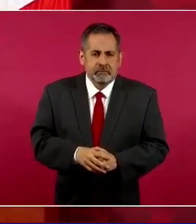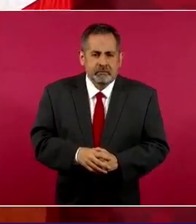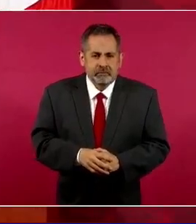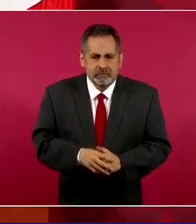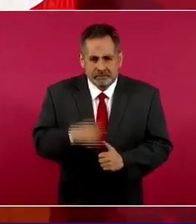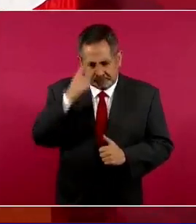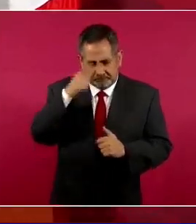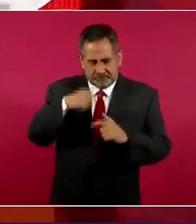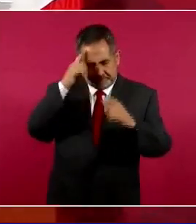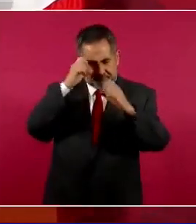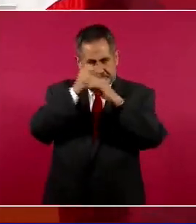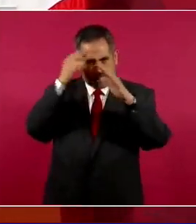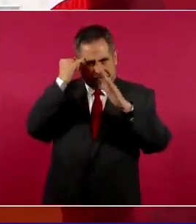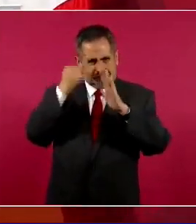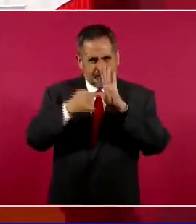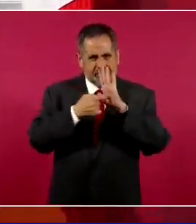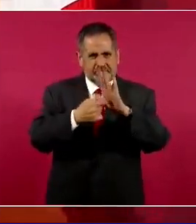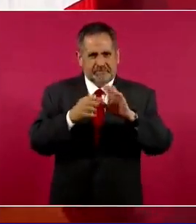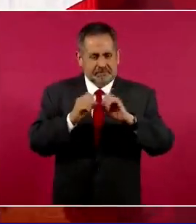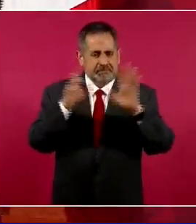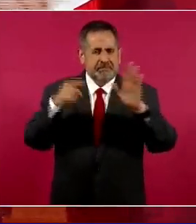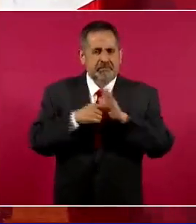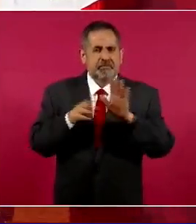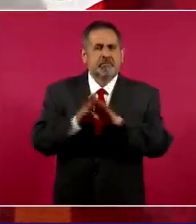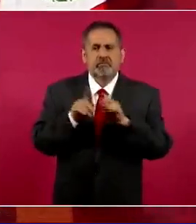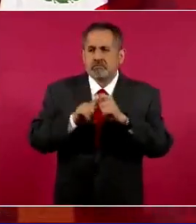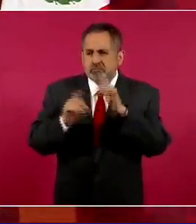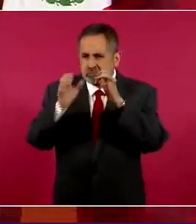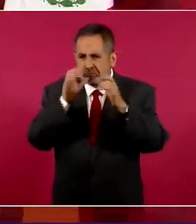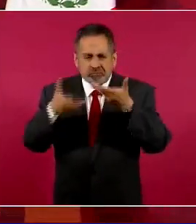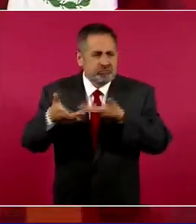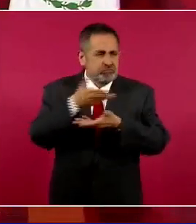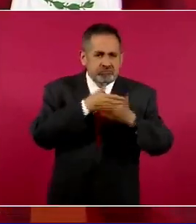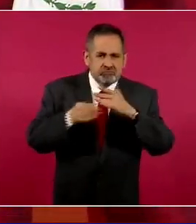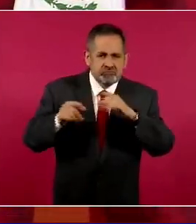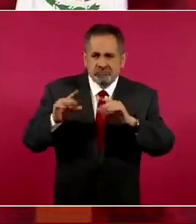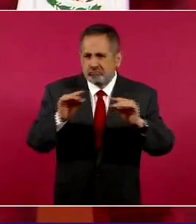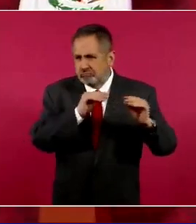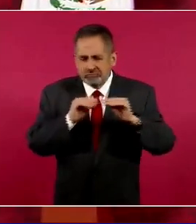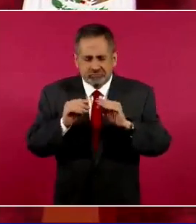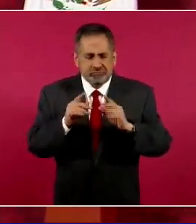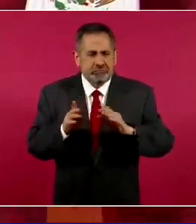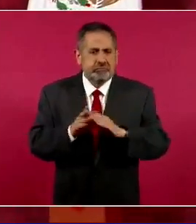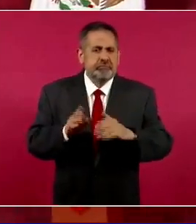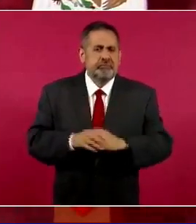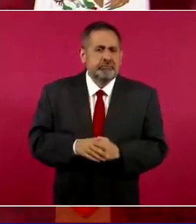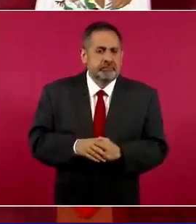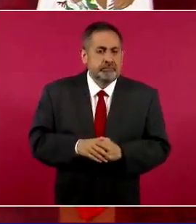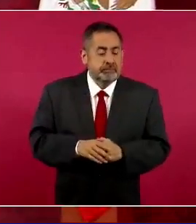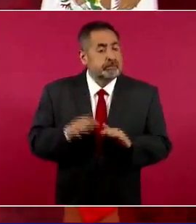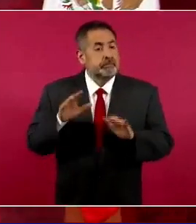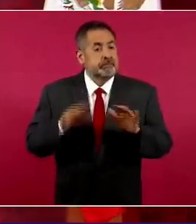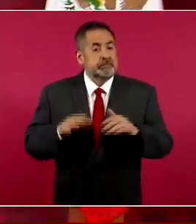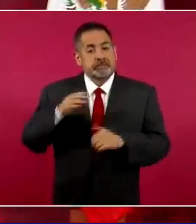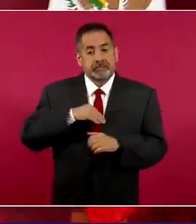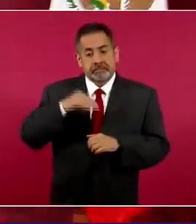para que tengamos una idea, pues, de lo que es la comunicación, porque a veces pensamos